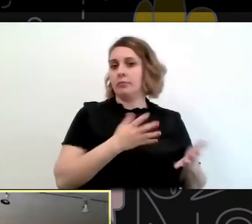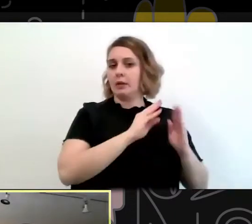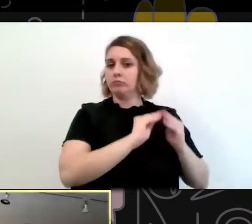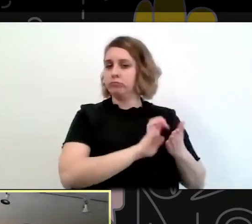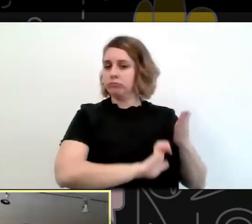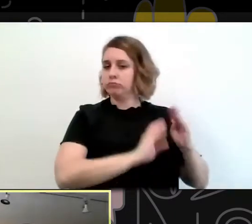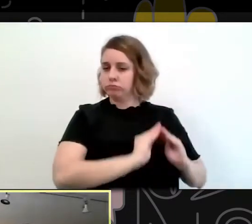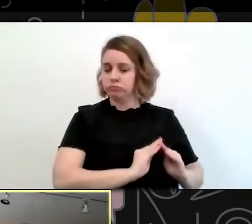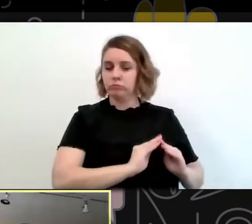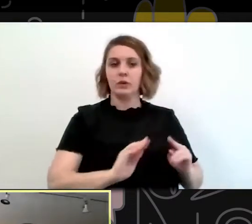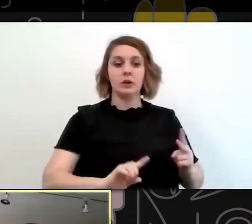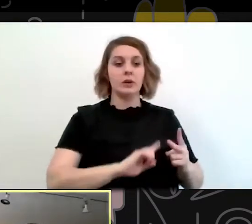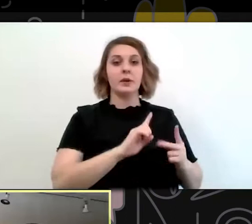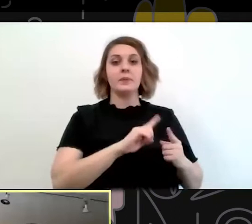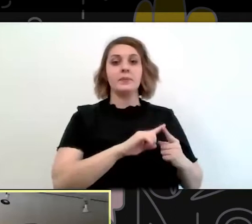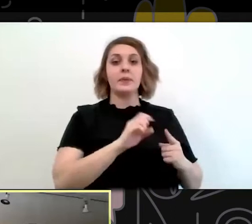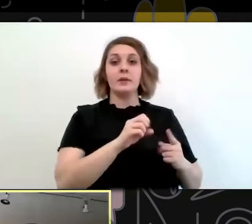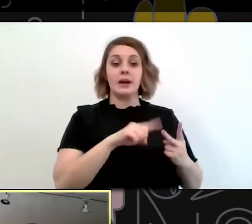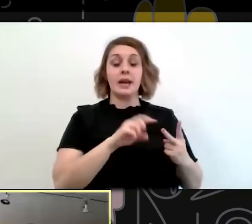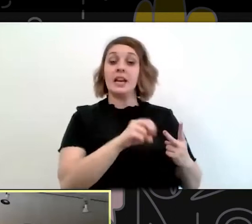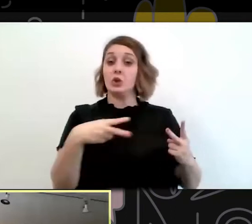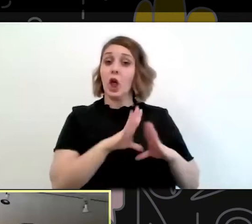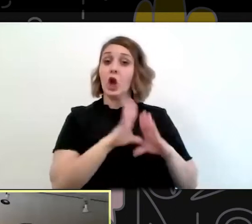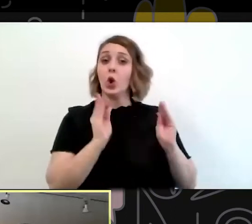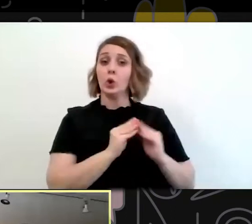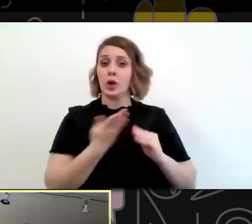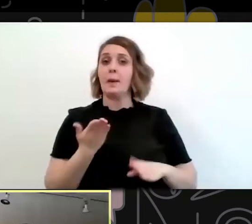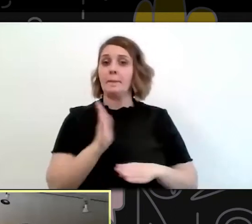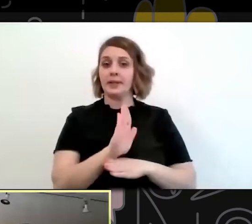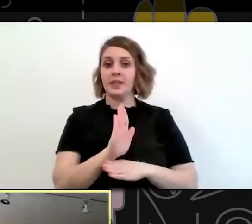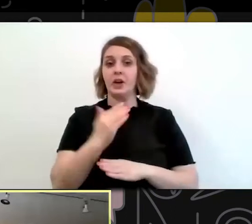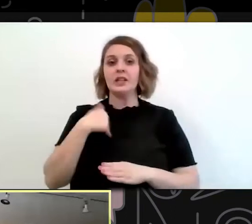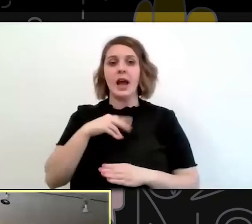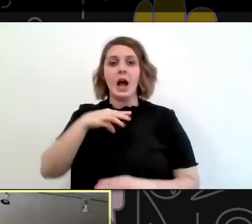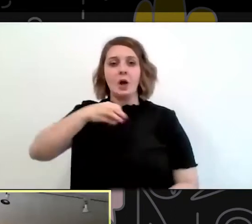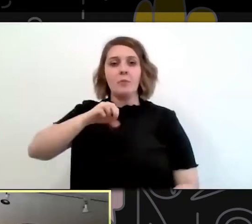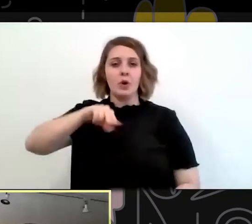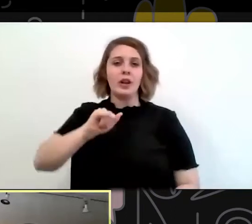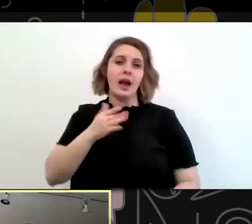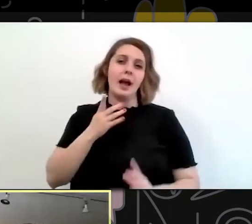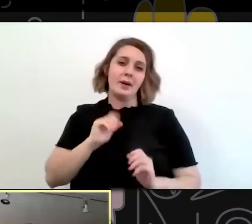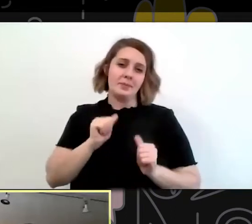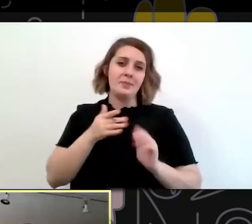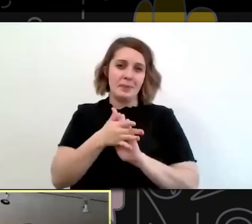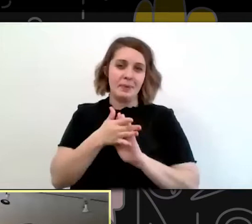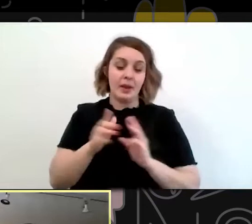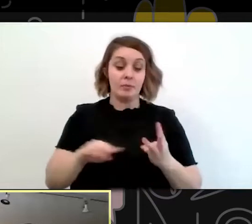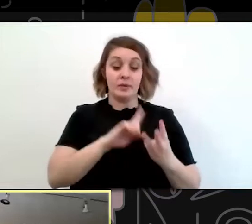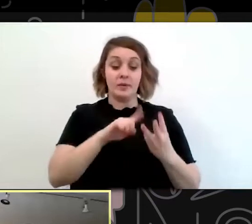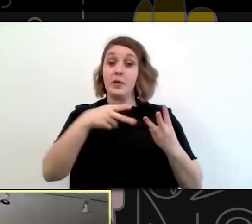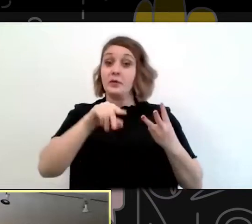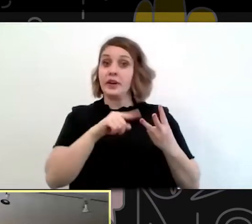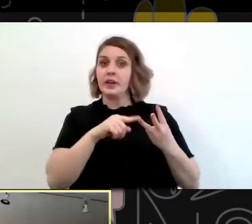a presentar los principales resultados y conclusiones que ya ha anticipado Mónica y voy a terminar con una